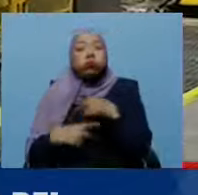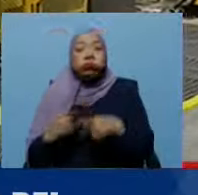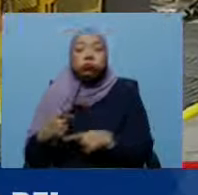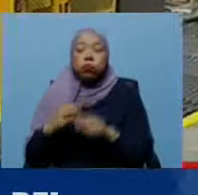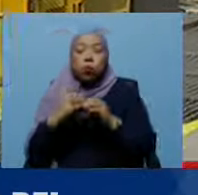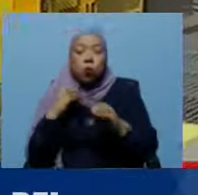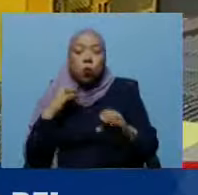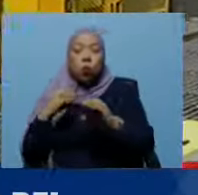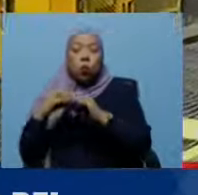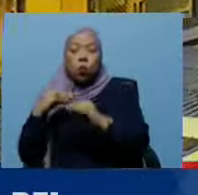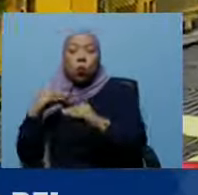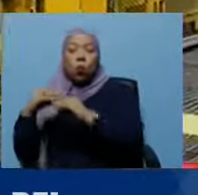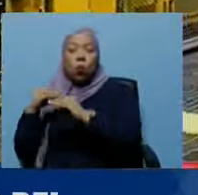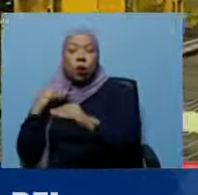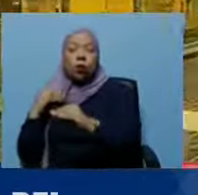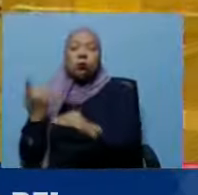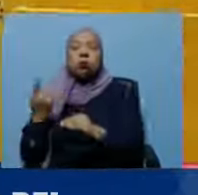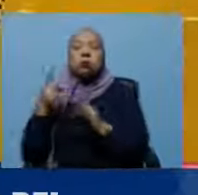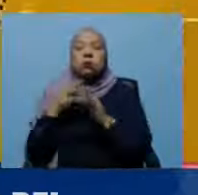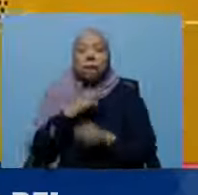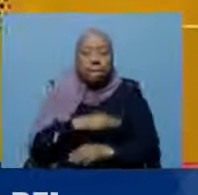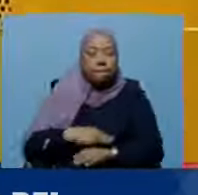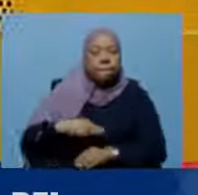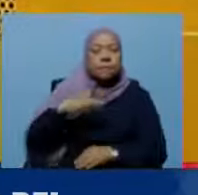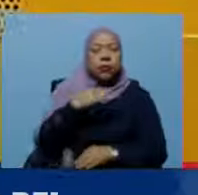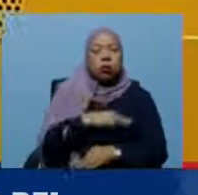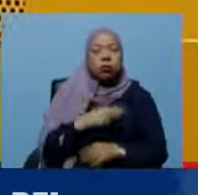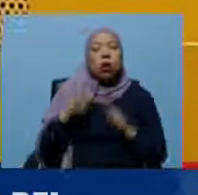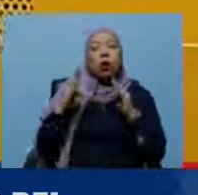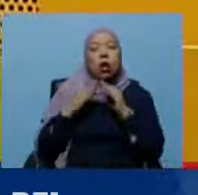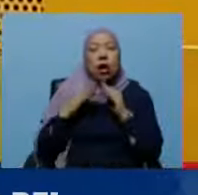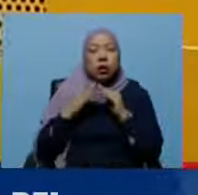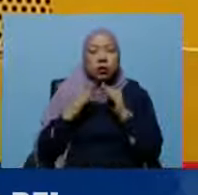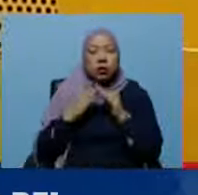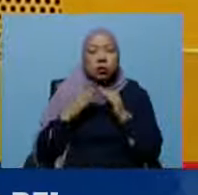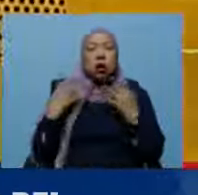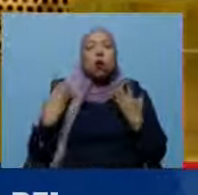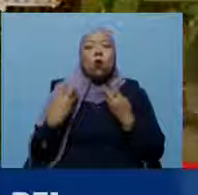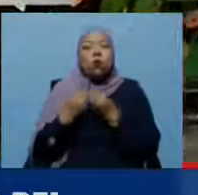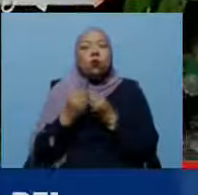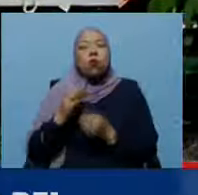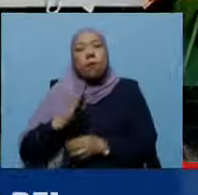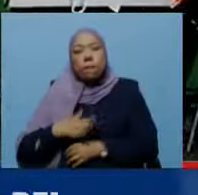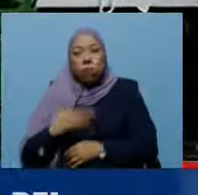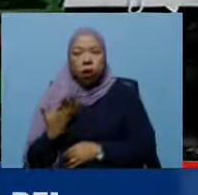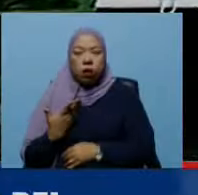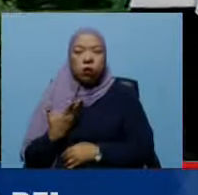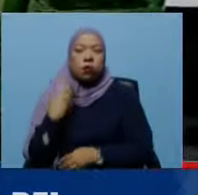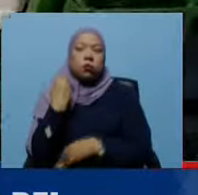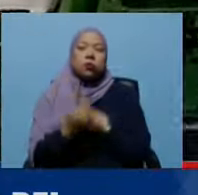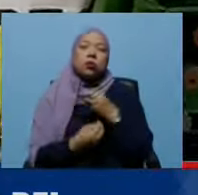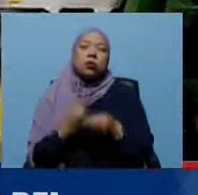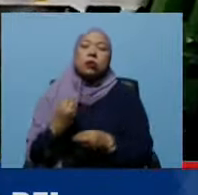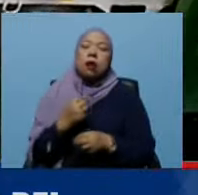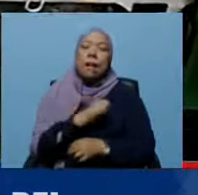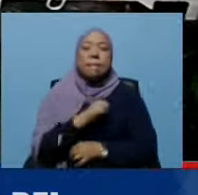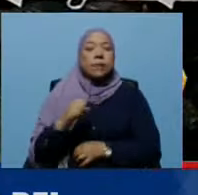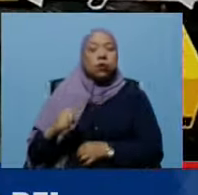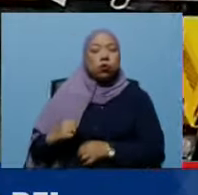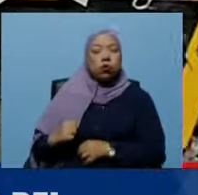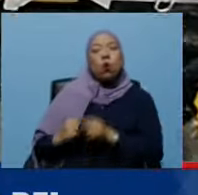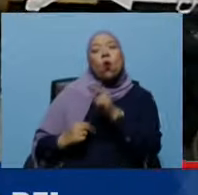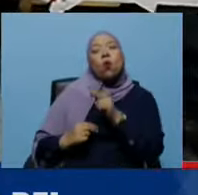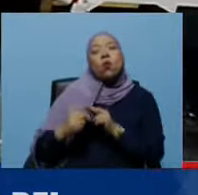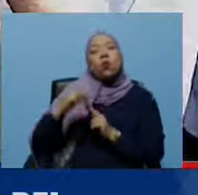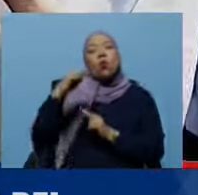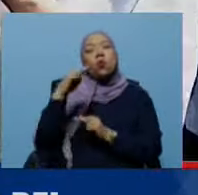cabillas. ¿Qué van a dónde? Van a la misión vivienda, van al programa Juntos Todo Es Posible, van al sector privado de la